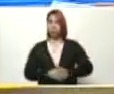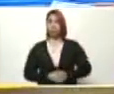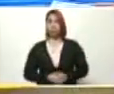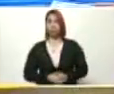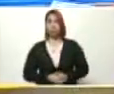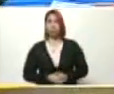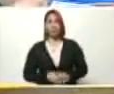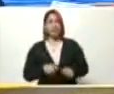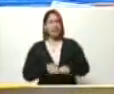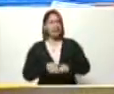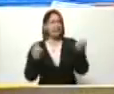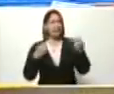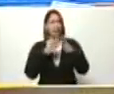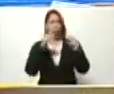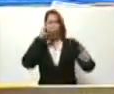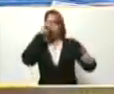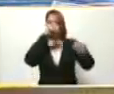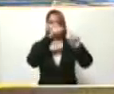Romper todos los récords